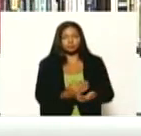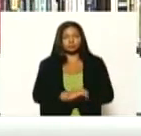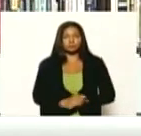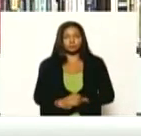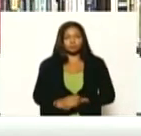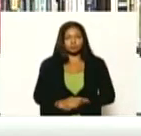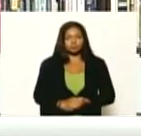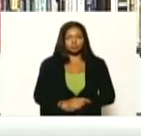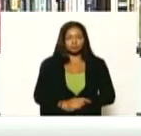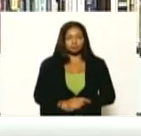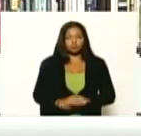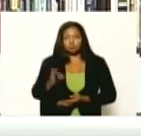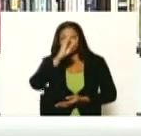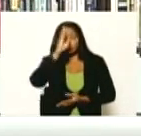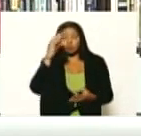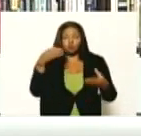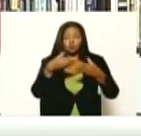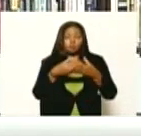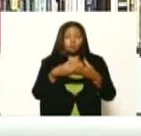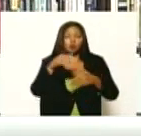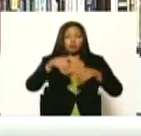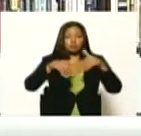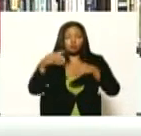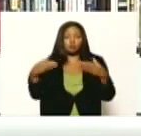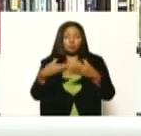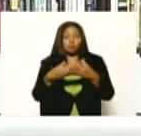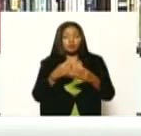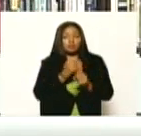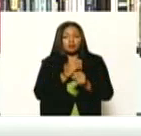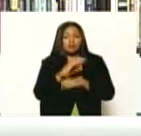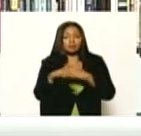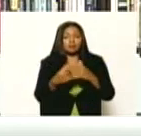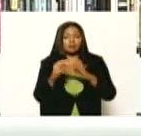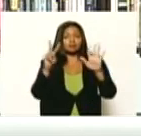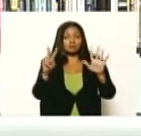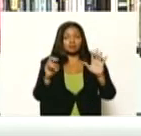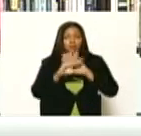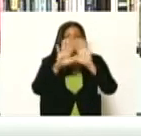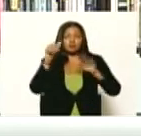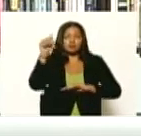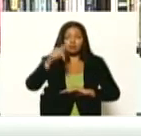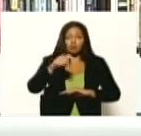Diosdado estuvo con la comisión electoral y el equipo de trabajo hasta las 7 de la mañana de hoy ya